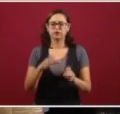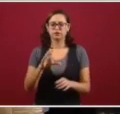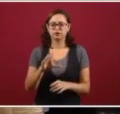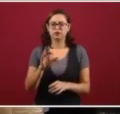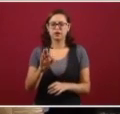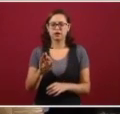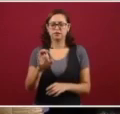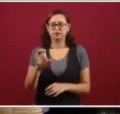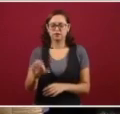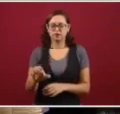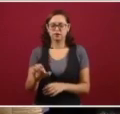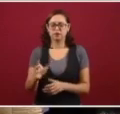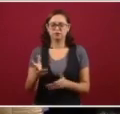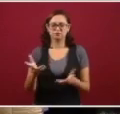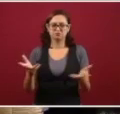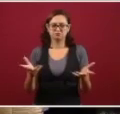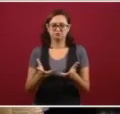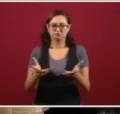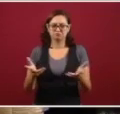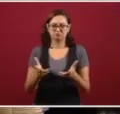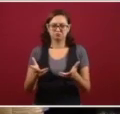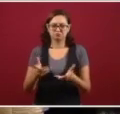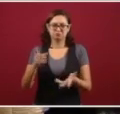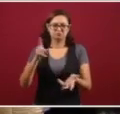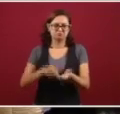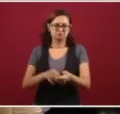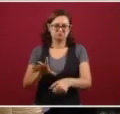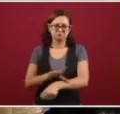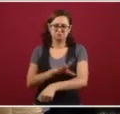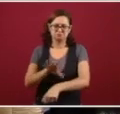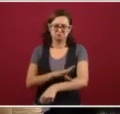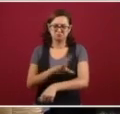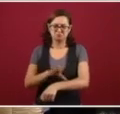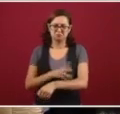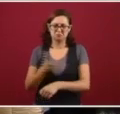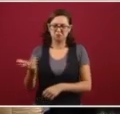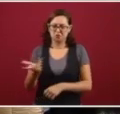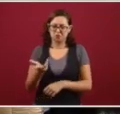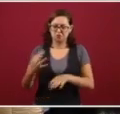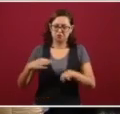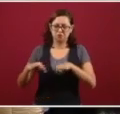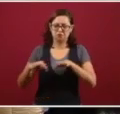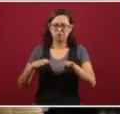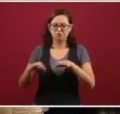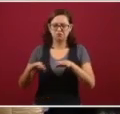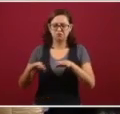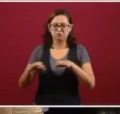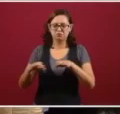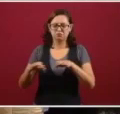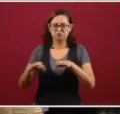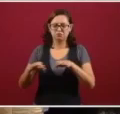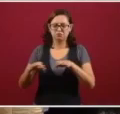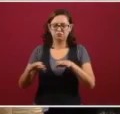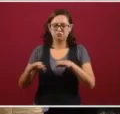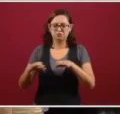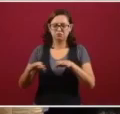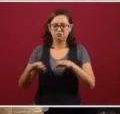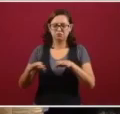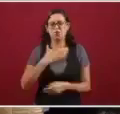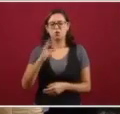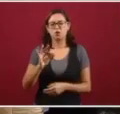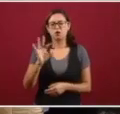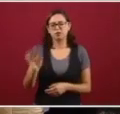Federal de Electricidad en su parque de generación. Cuenta con 42 mil